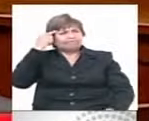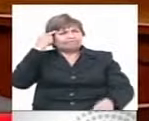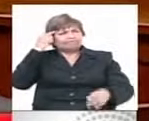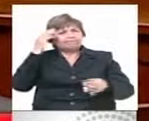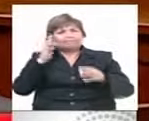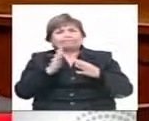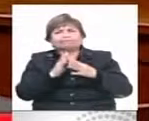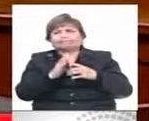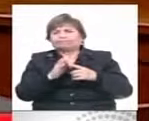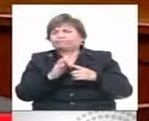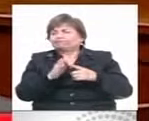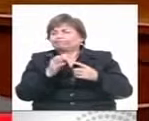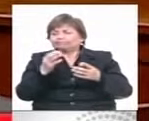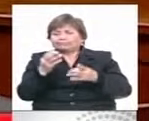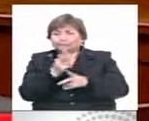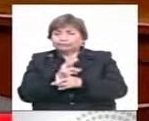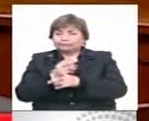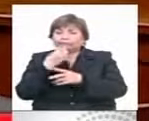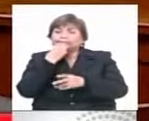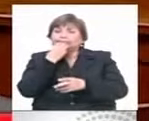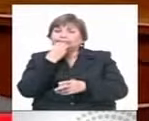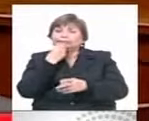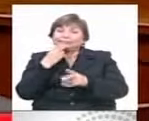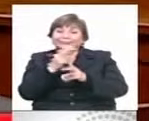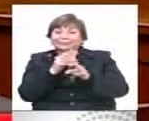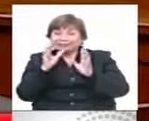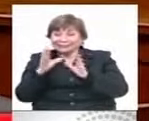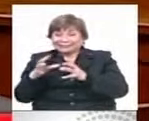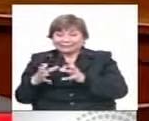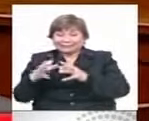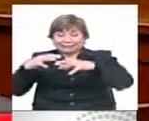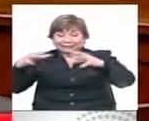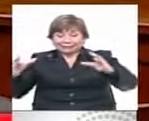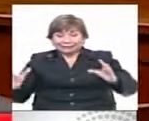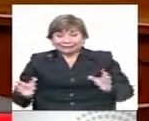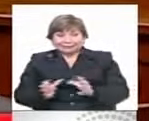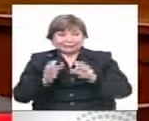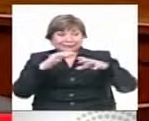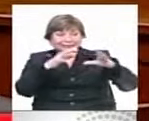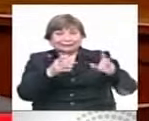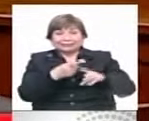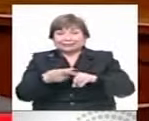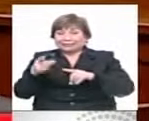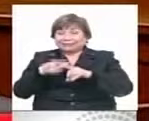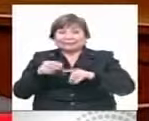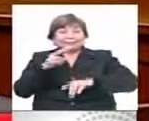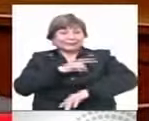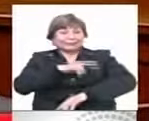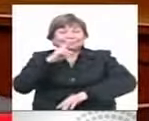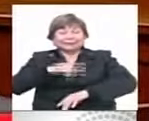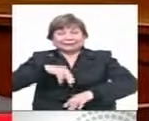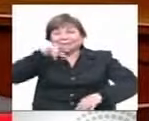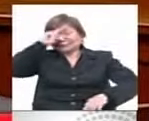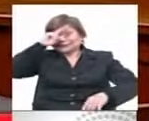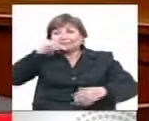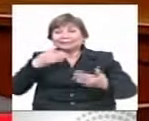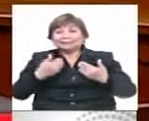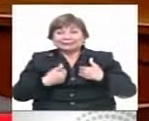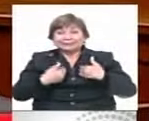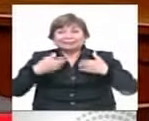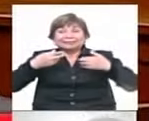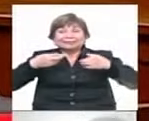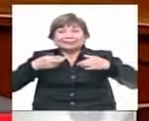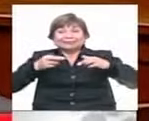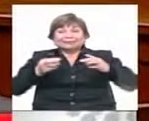la ampliación de reservas, el desarrollo de la infraestructura en diferentes regiones del Perú y los mecanismos que permitan